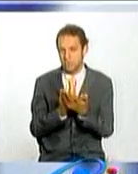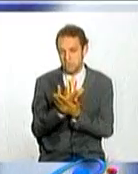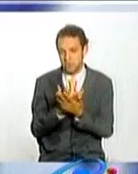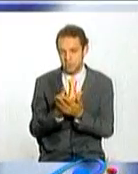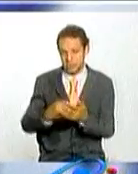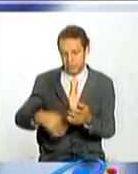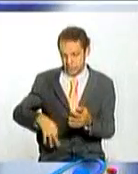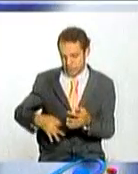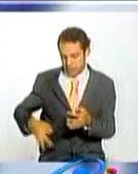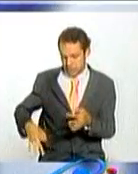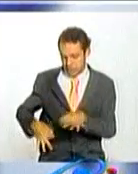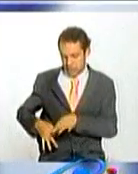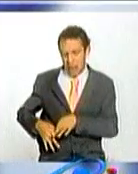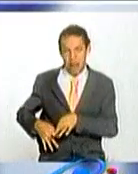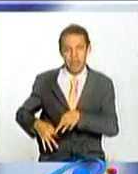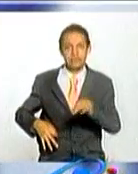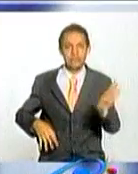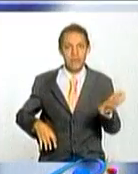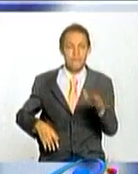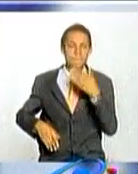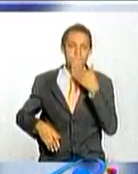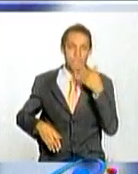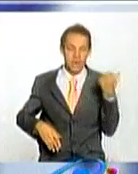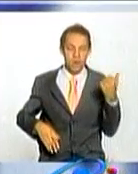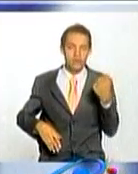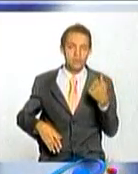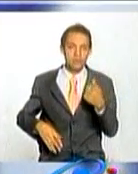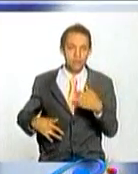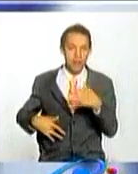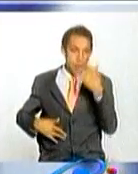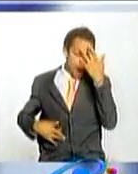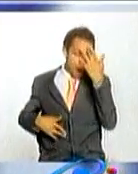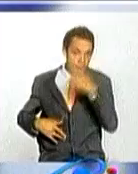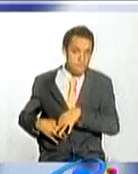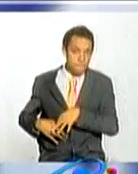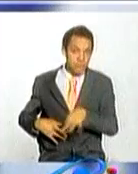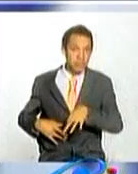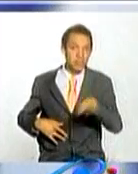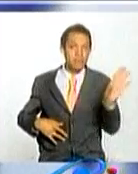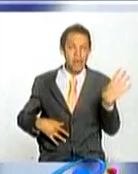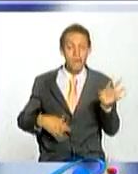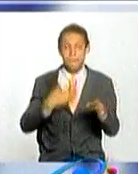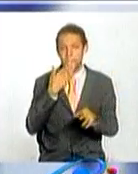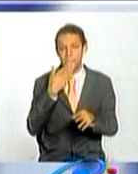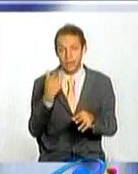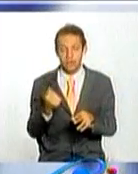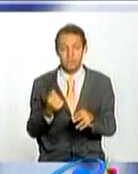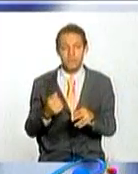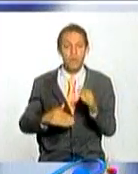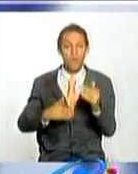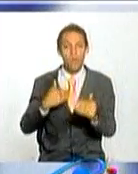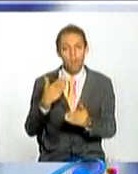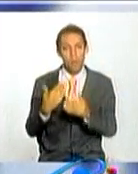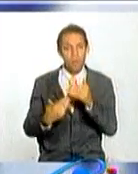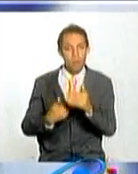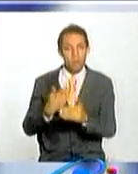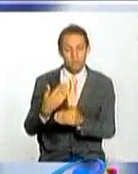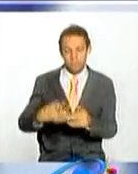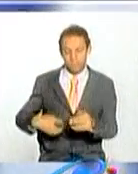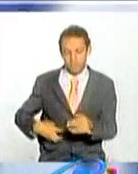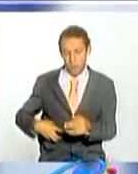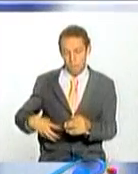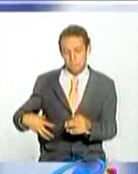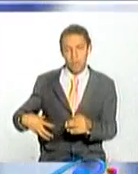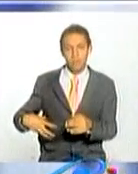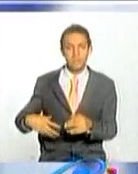la vesícula antes de que la vesícula se inflame, porque cuando la vesícula solamente tiene los cálculos, la